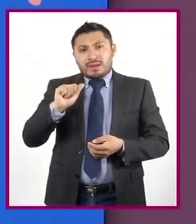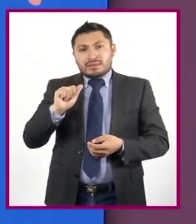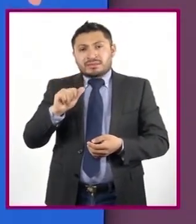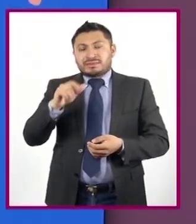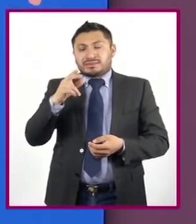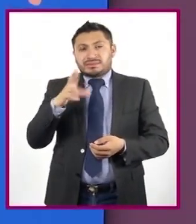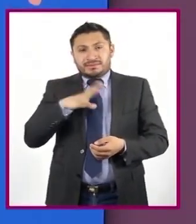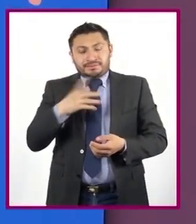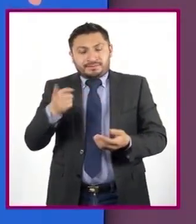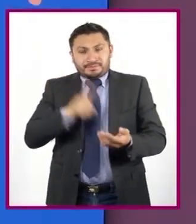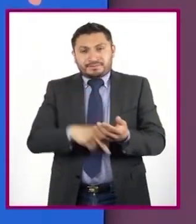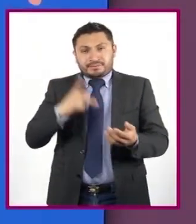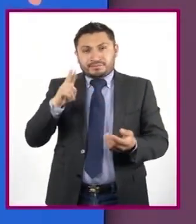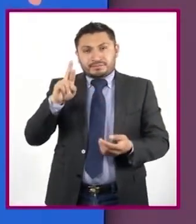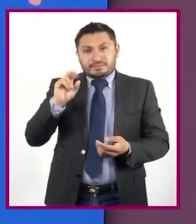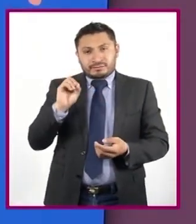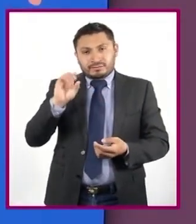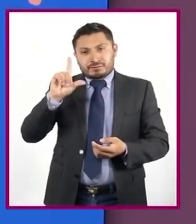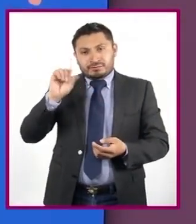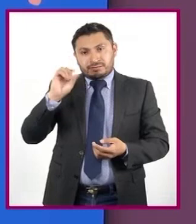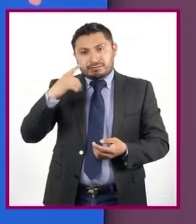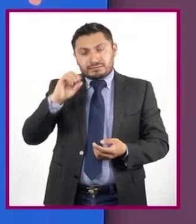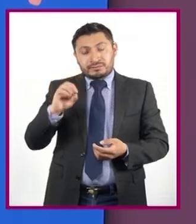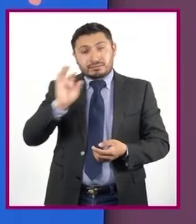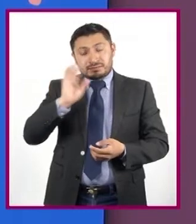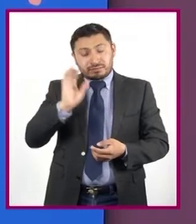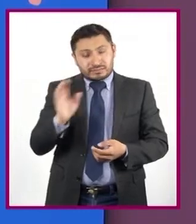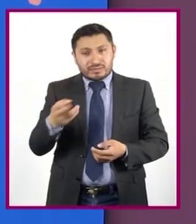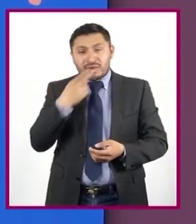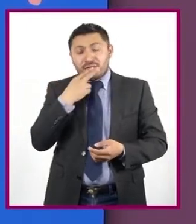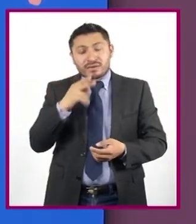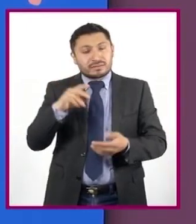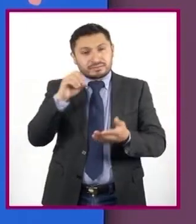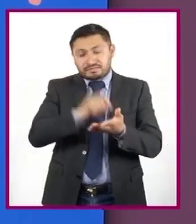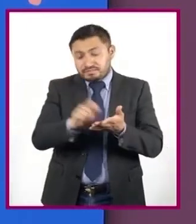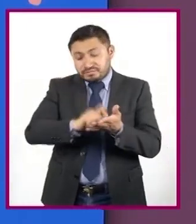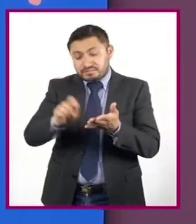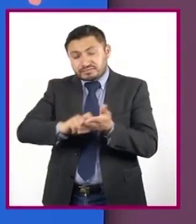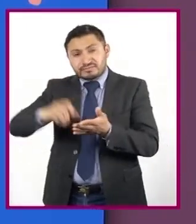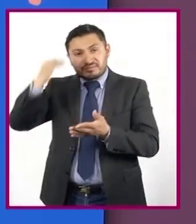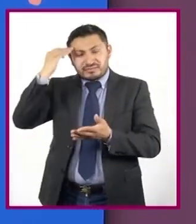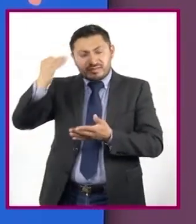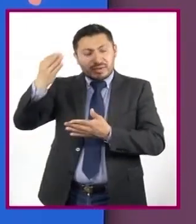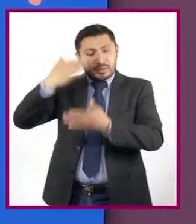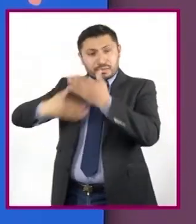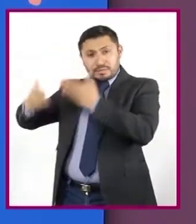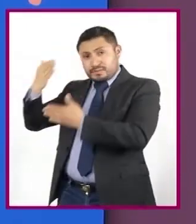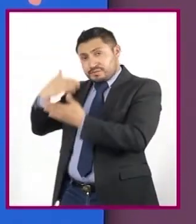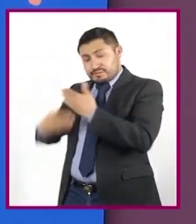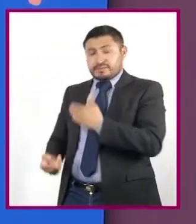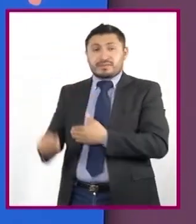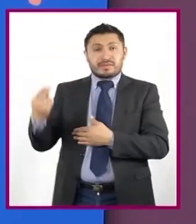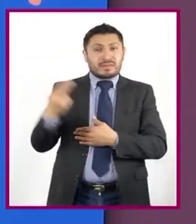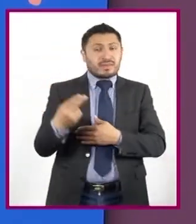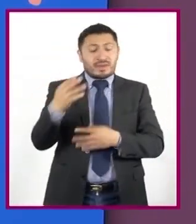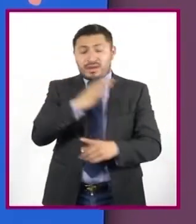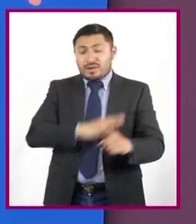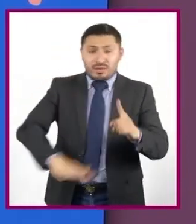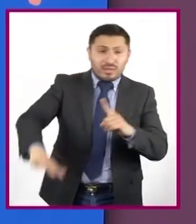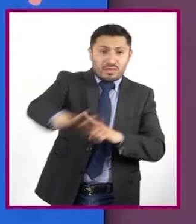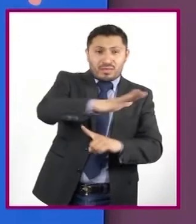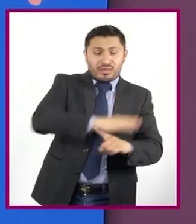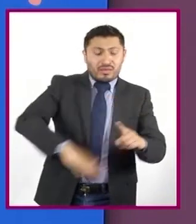en los prólogos, sobre todo cuando se retoman textos de otras épocas y se necesita dar un contexto de la época